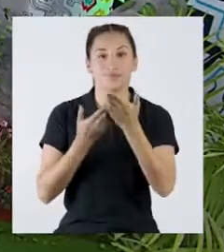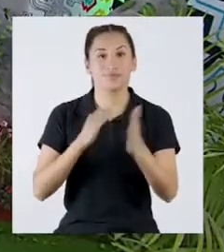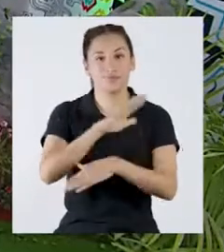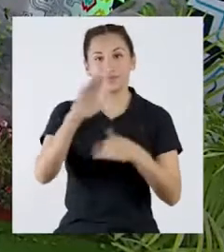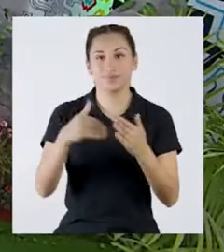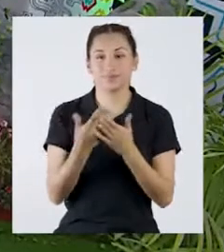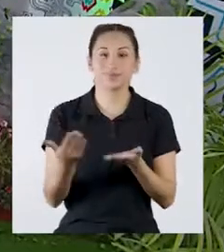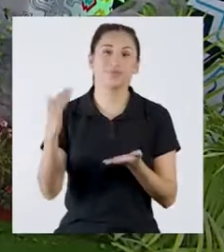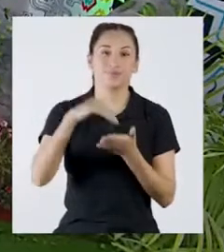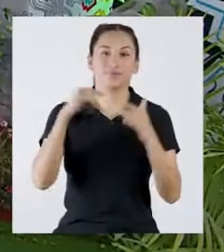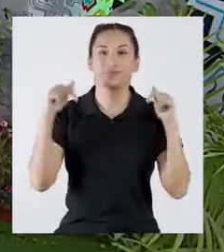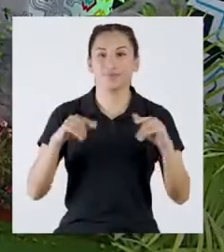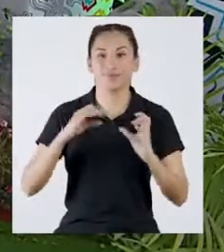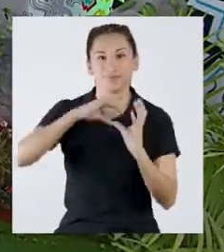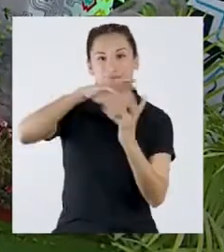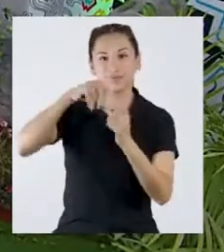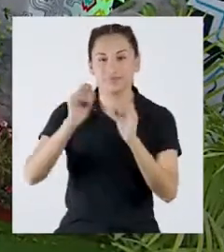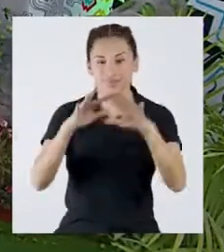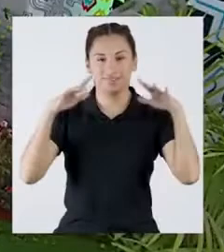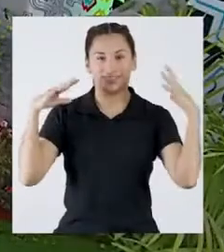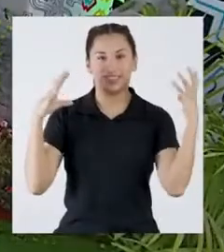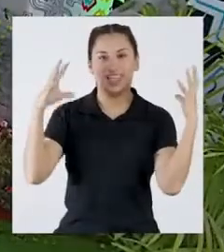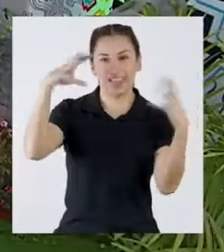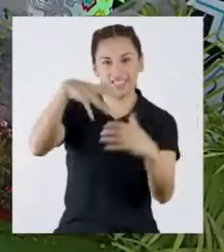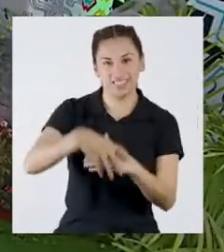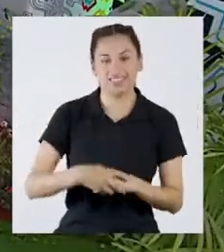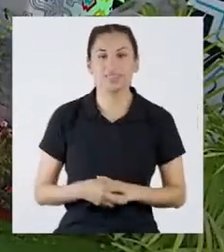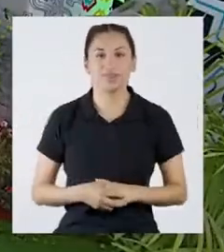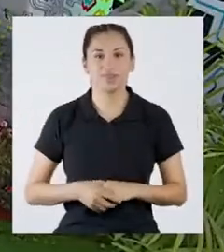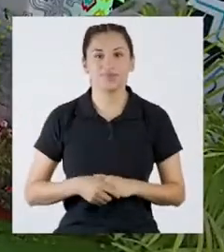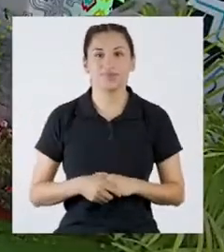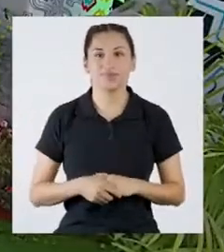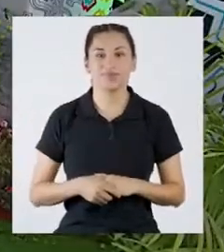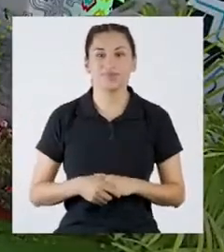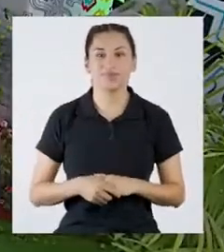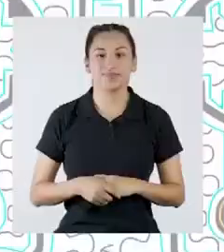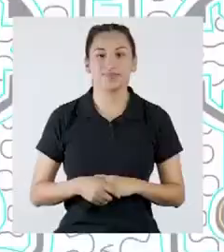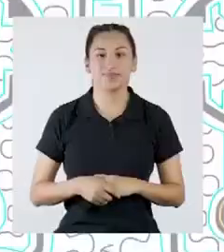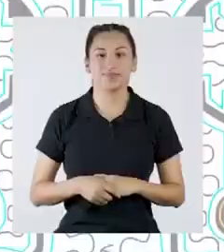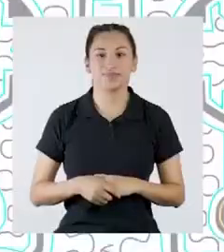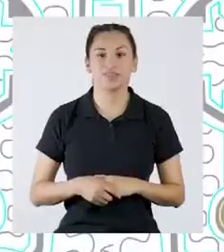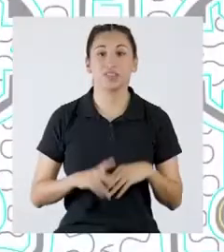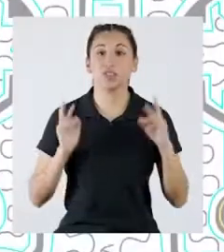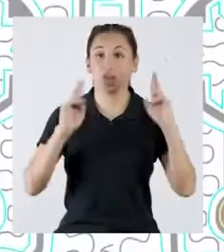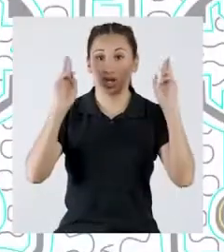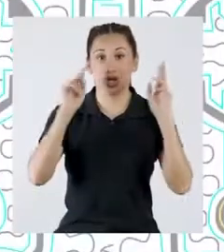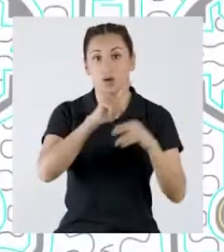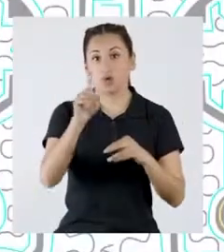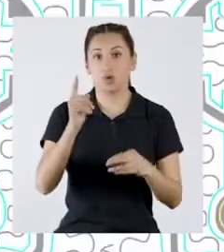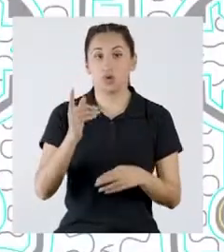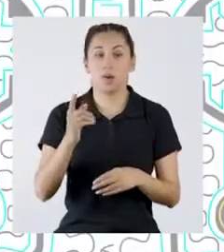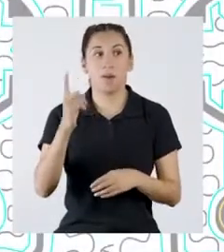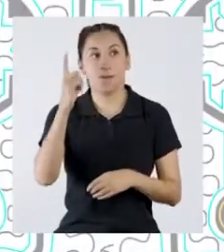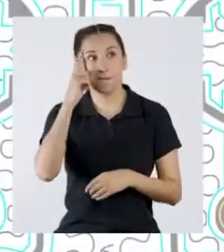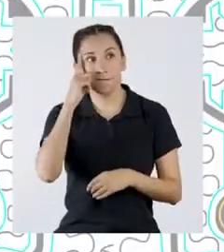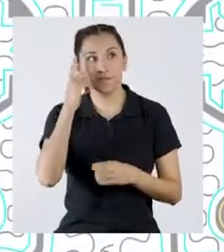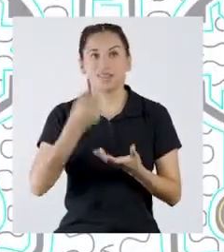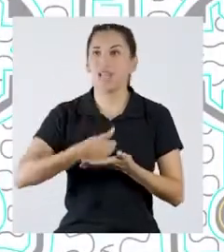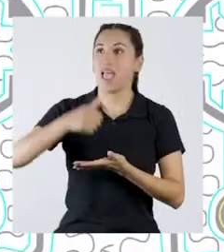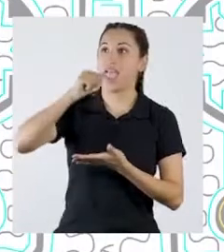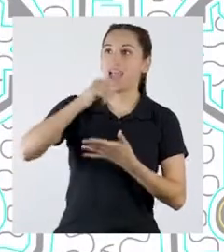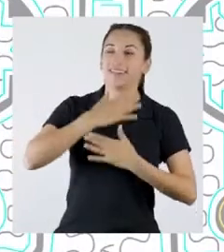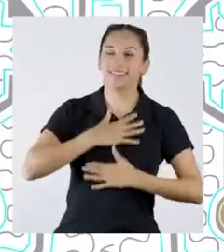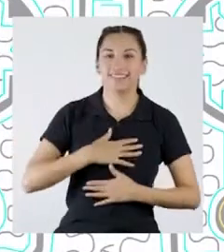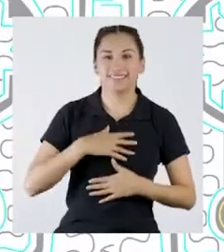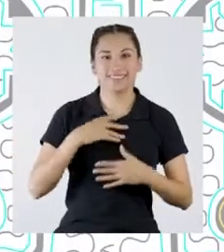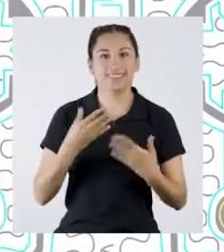Bienvenidas y bienvenidos de vuelta a El Mágico Mundo de Decao. Espero que hayan podido refrescarse un